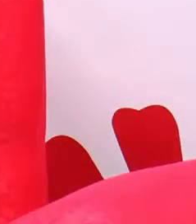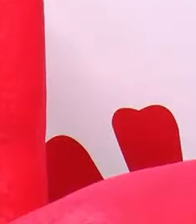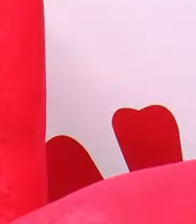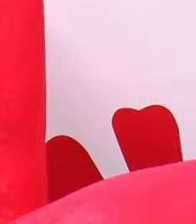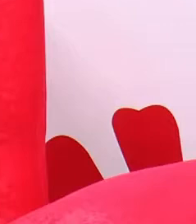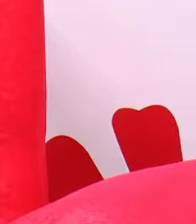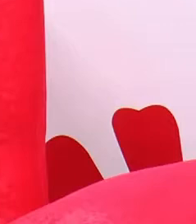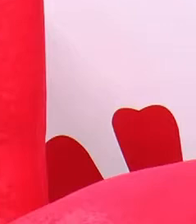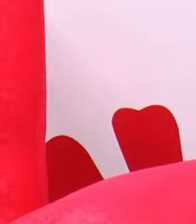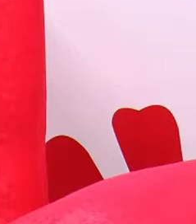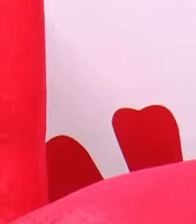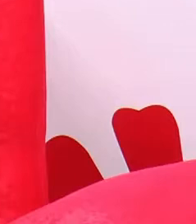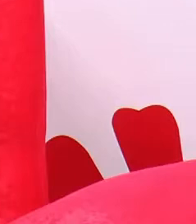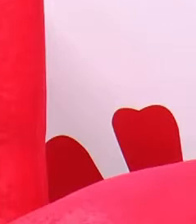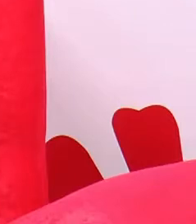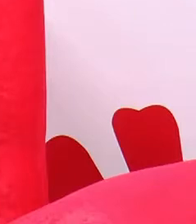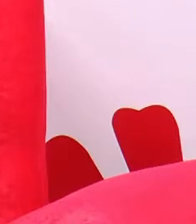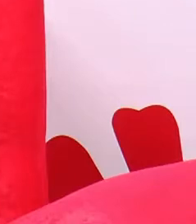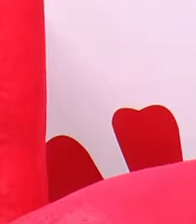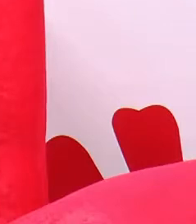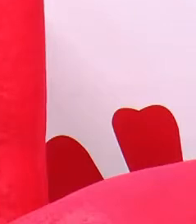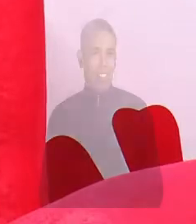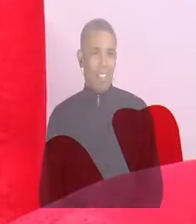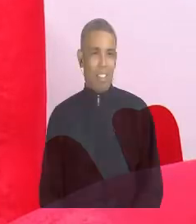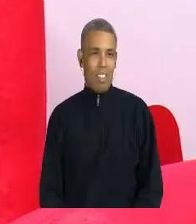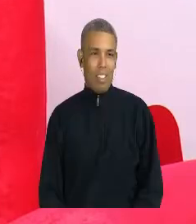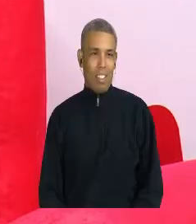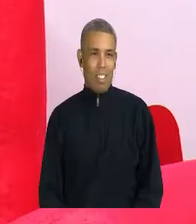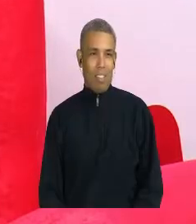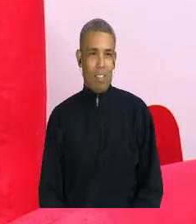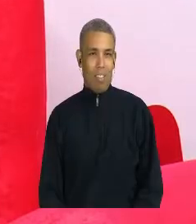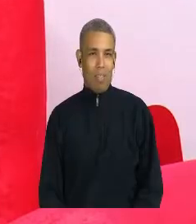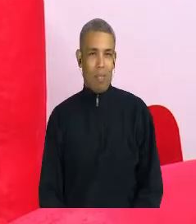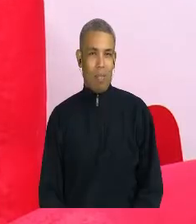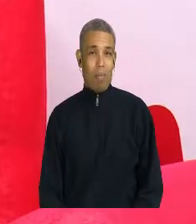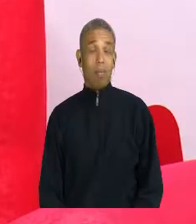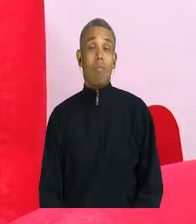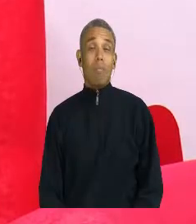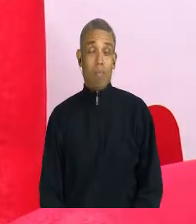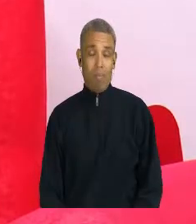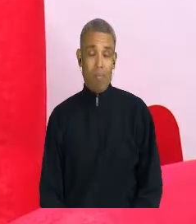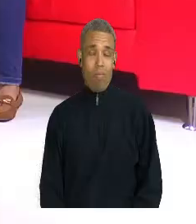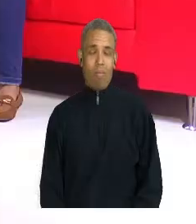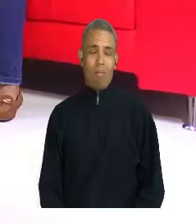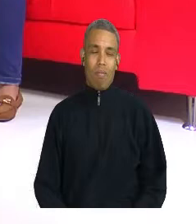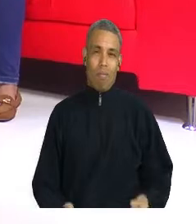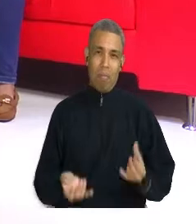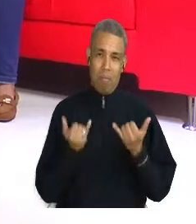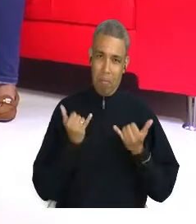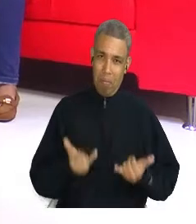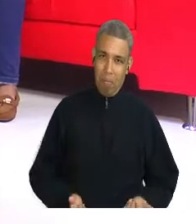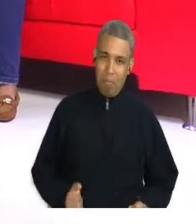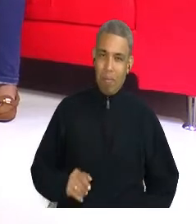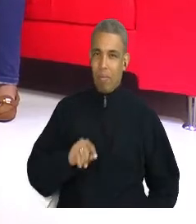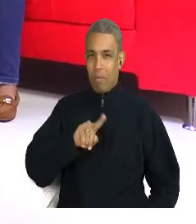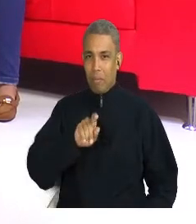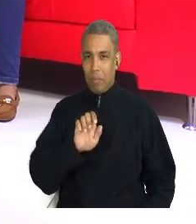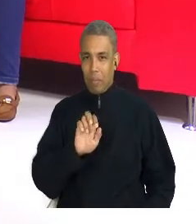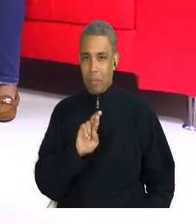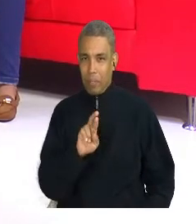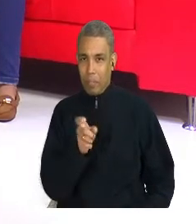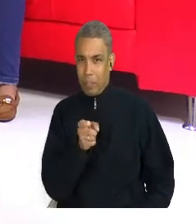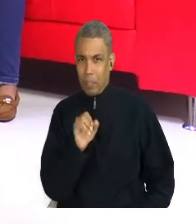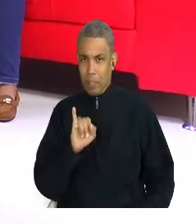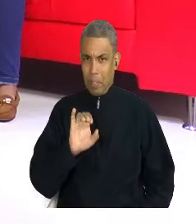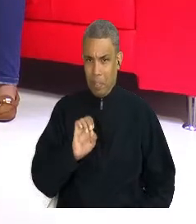Y volvimos de nuestra pausa y yo sigo aquí con mi artista del día, mi vallenatero del día, y él es Sergio Rodríguez. Sergio, ¿alguna